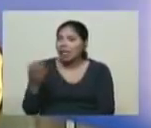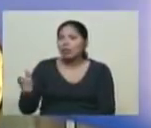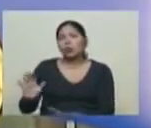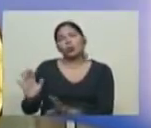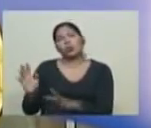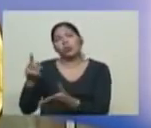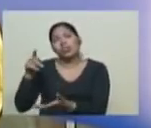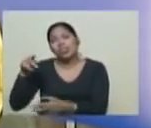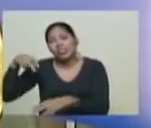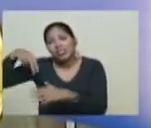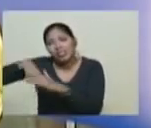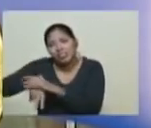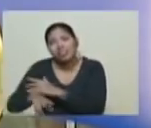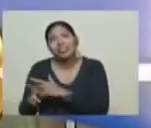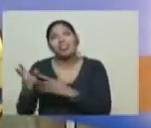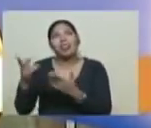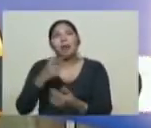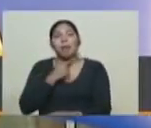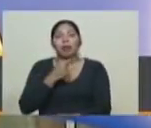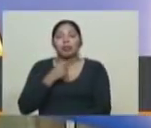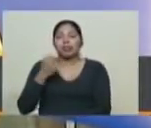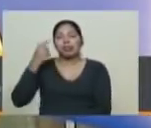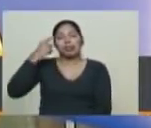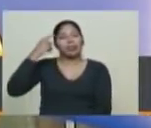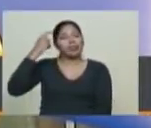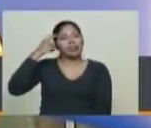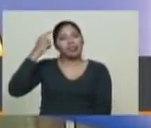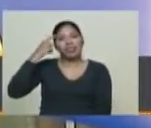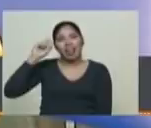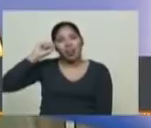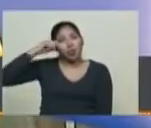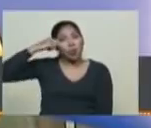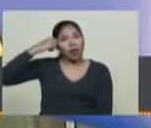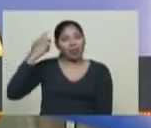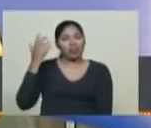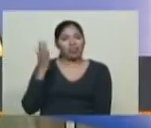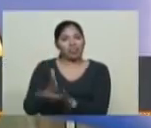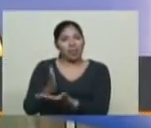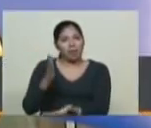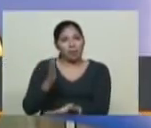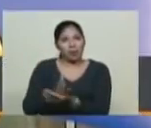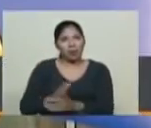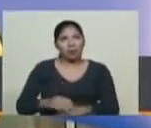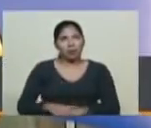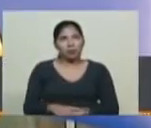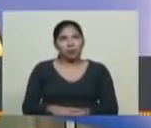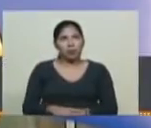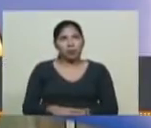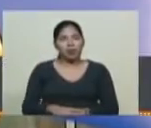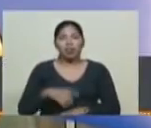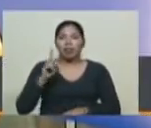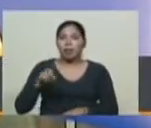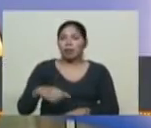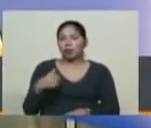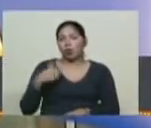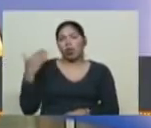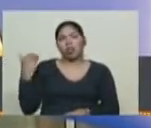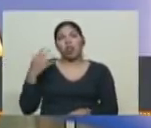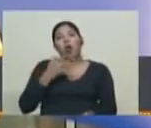noche. Siempre mis recuerdos. Y después en la primera juventud,